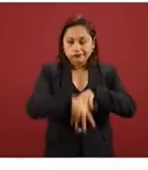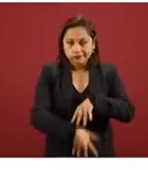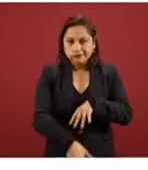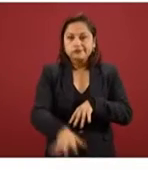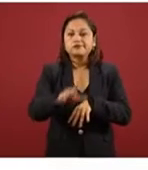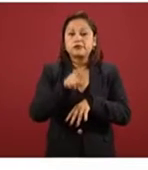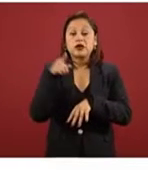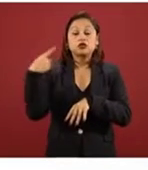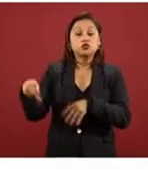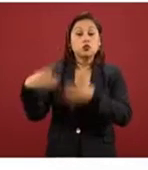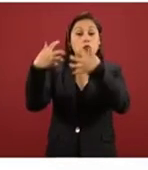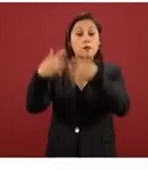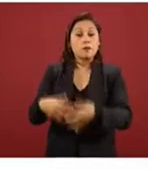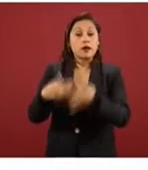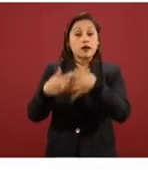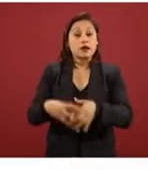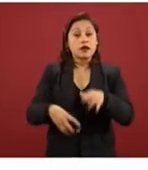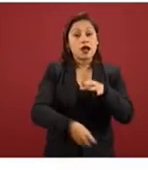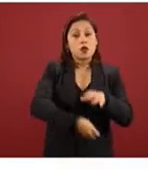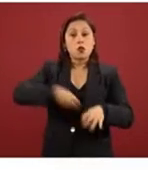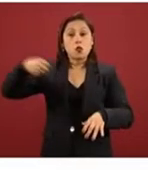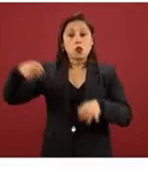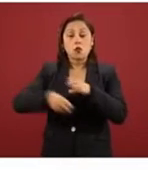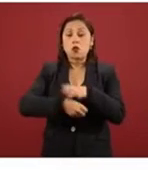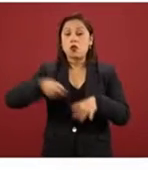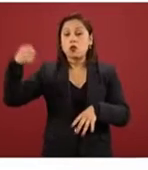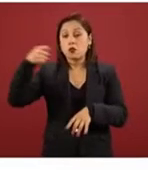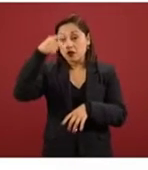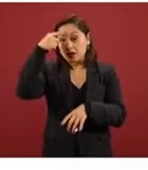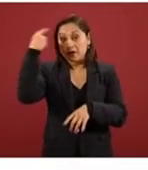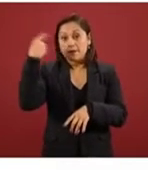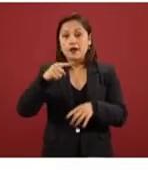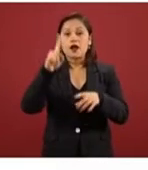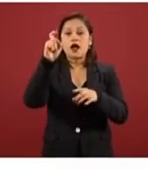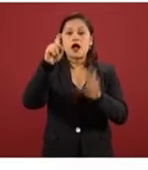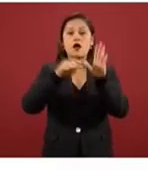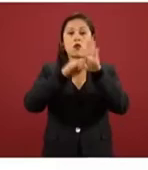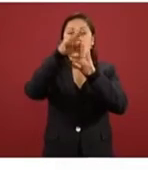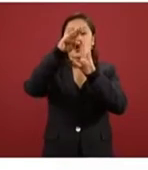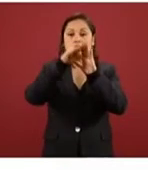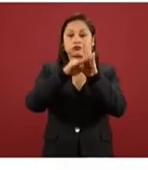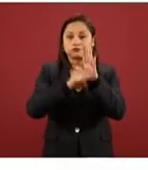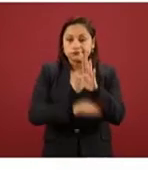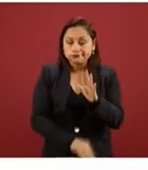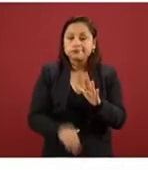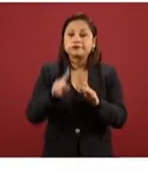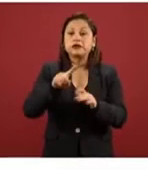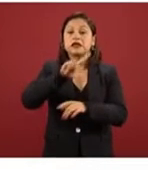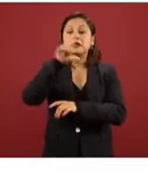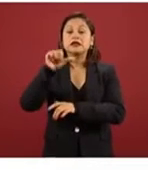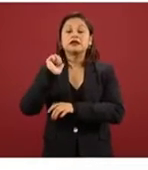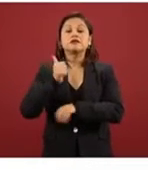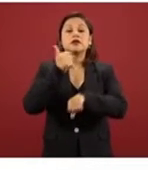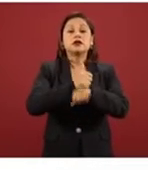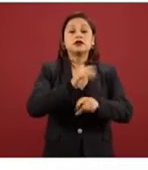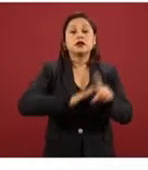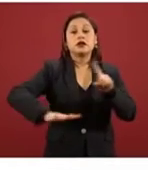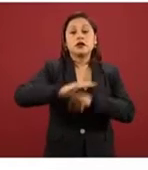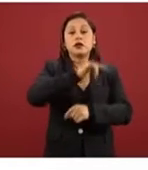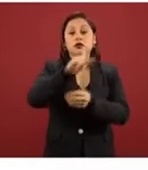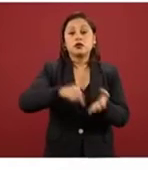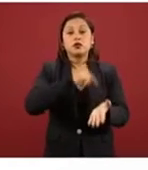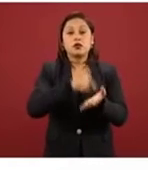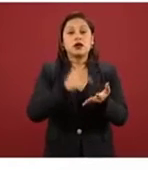su maquinaria aquellas zonas inundadas, y después se quedan también en el territorio a restablecer los servicios de